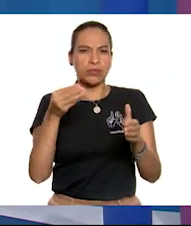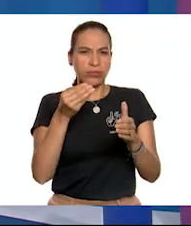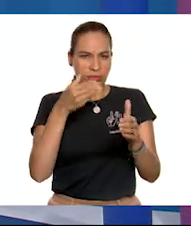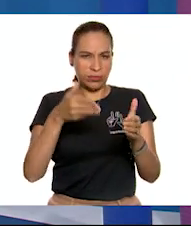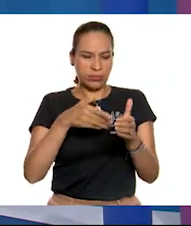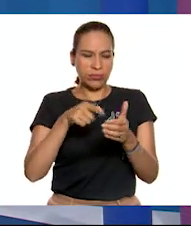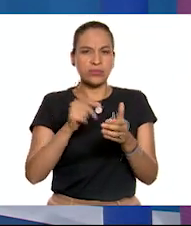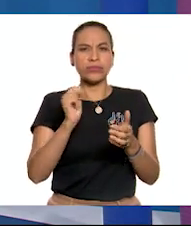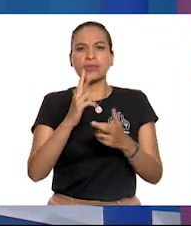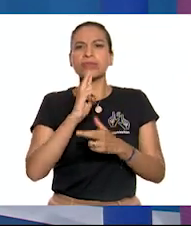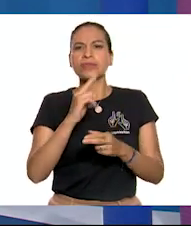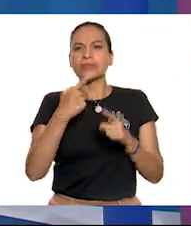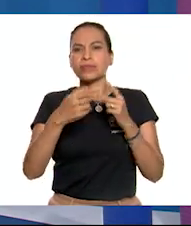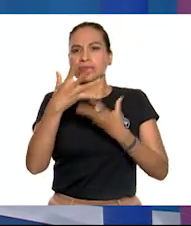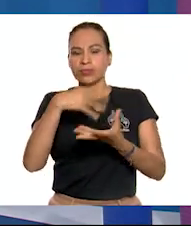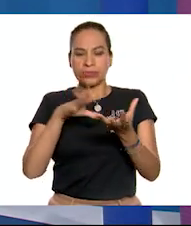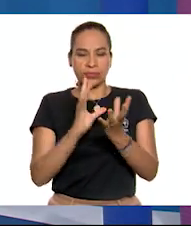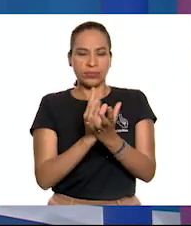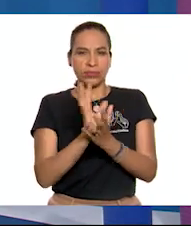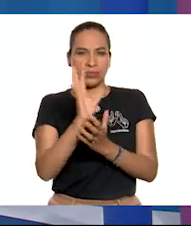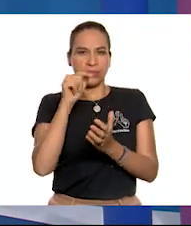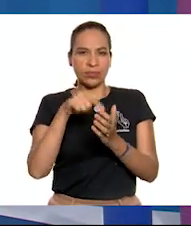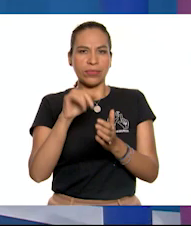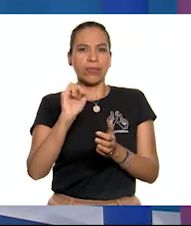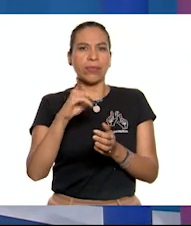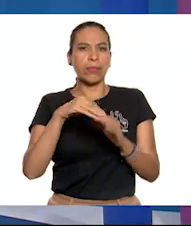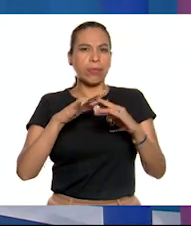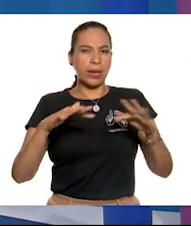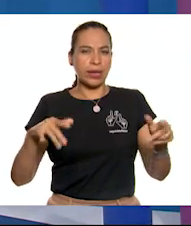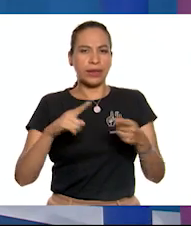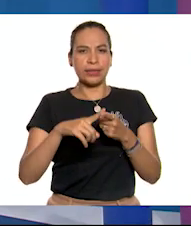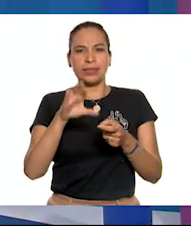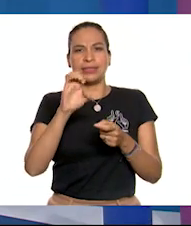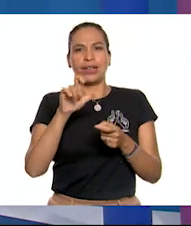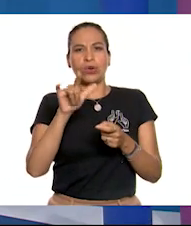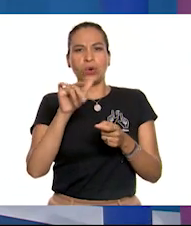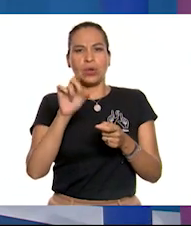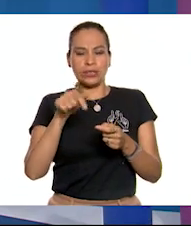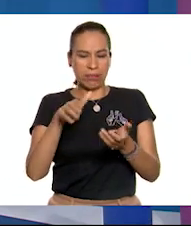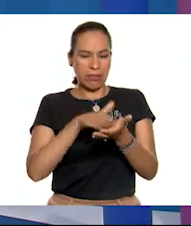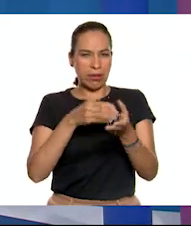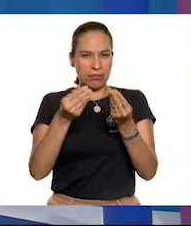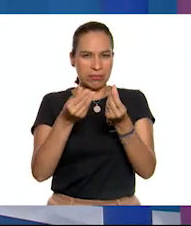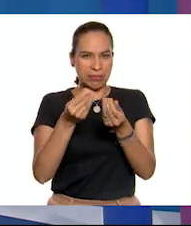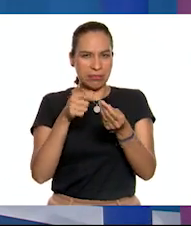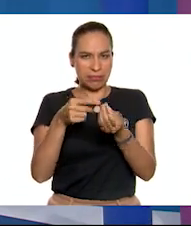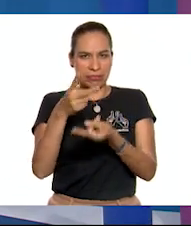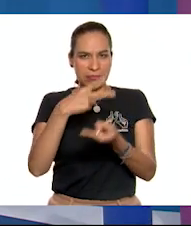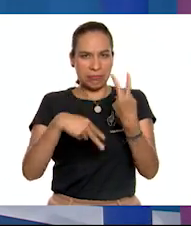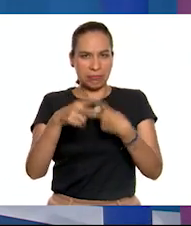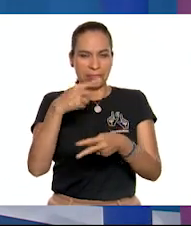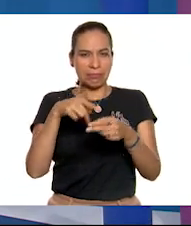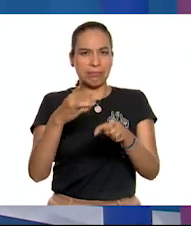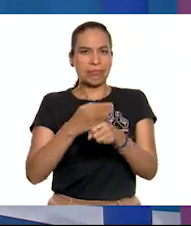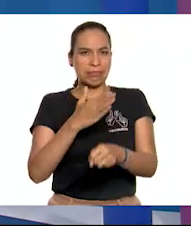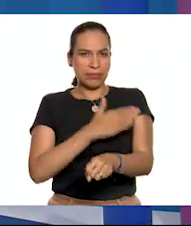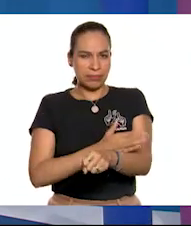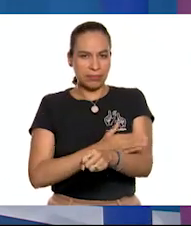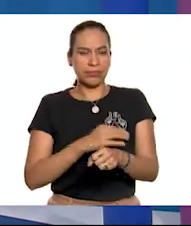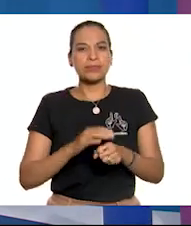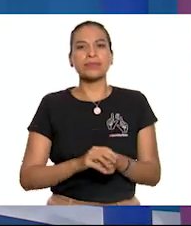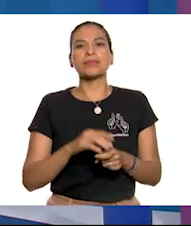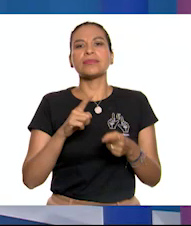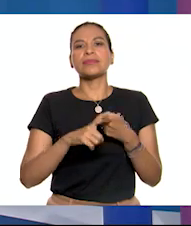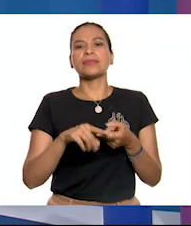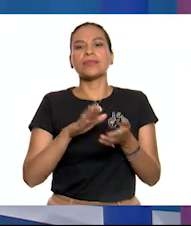es resultado de la evaporación del agua de mar. La celulosa que compone el papel se extrae de la madera.